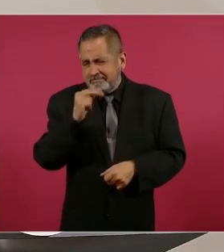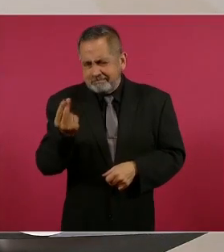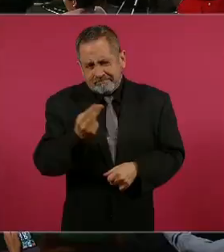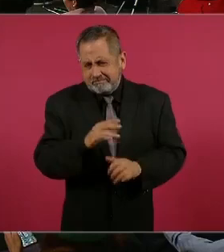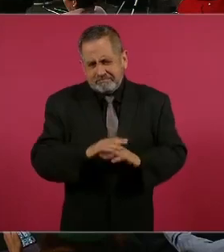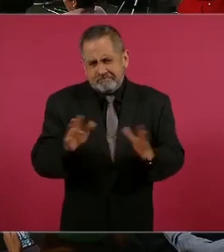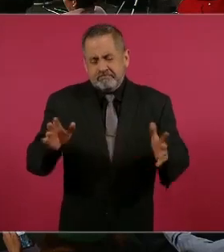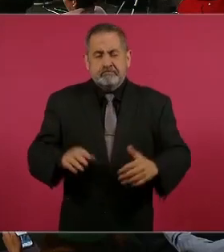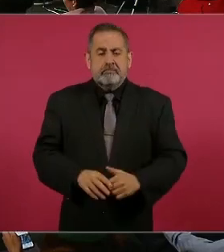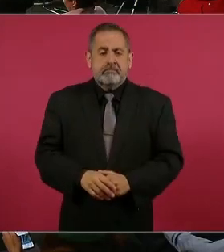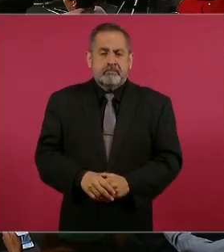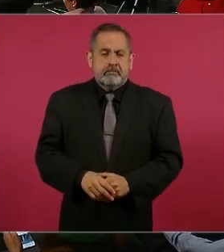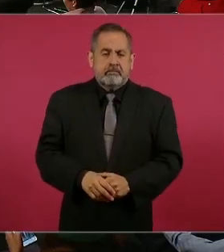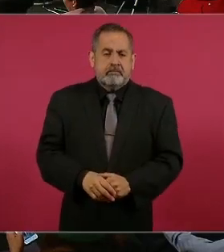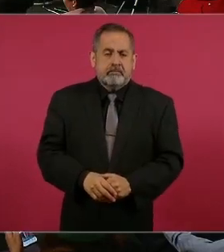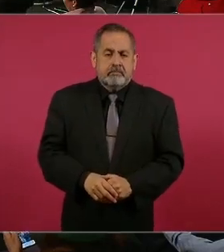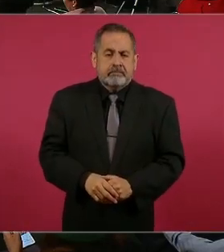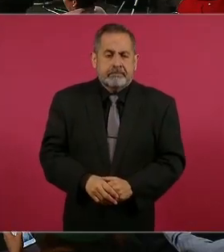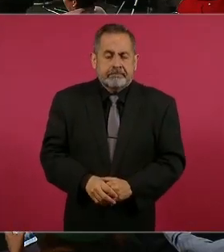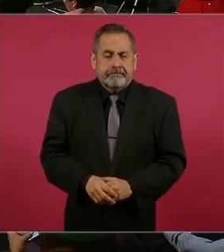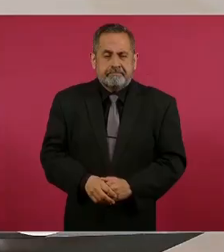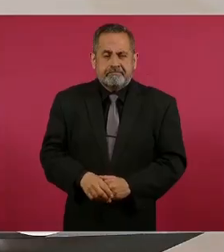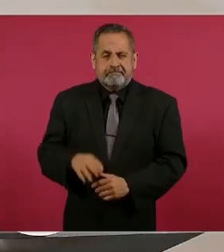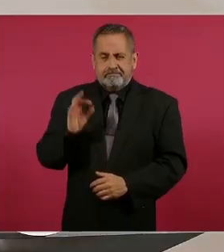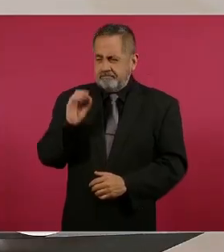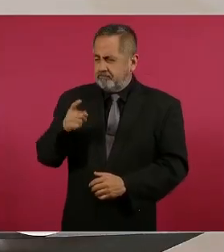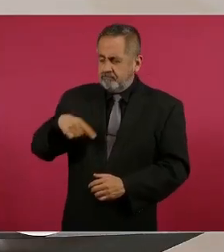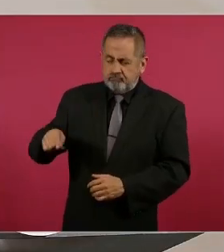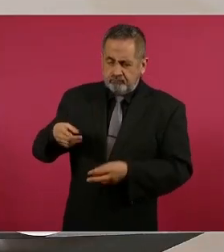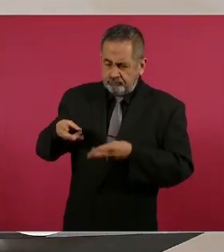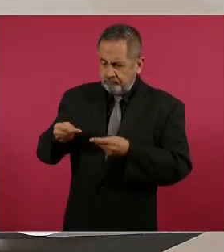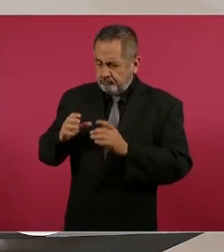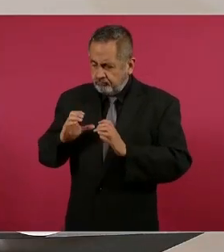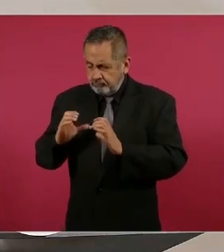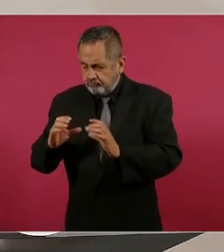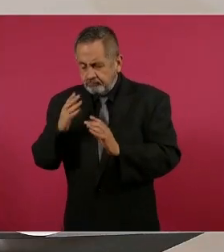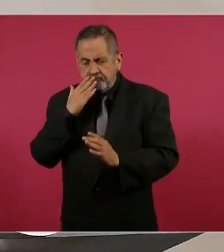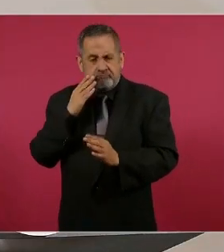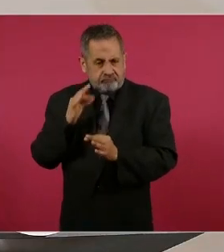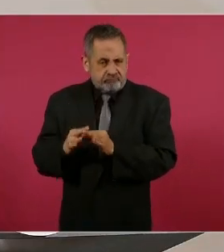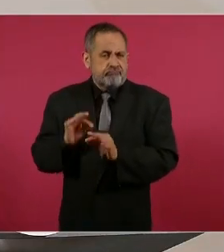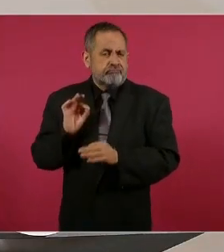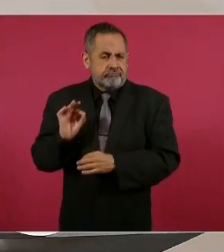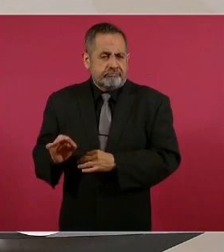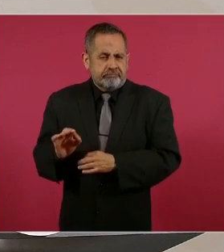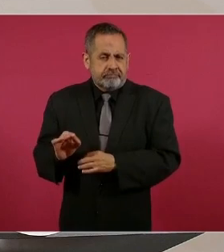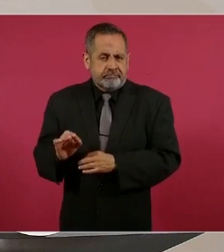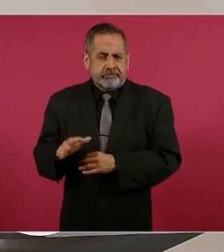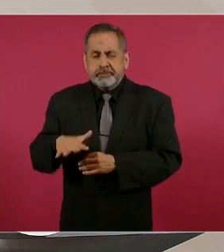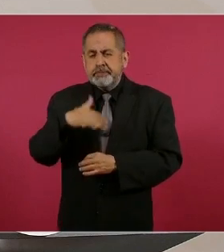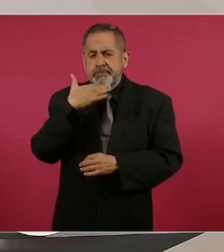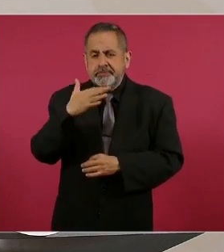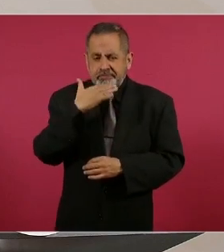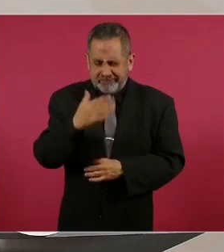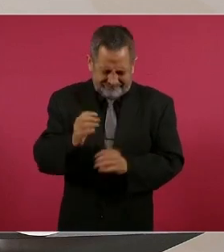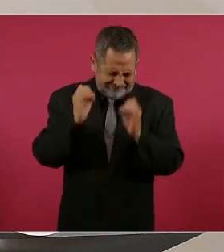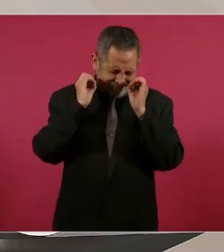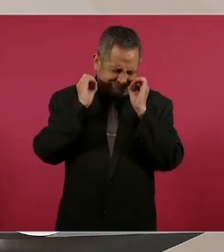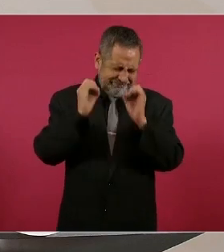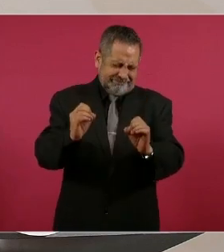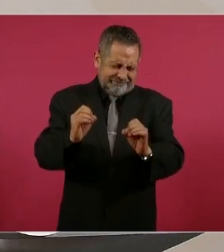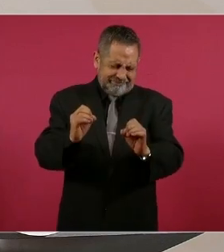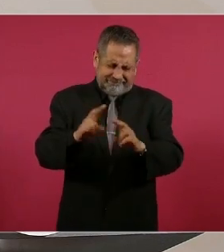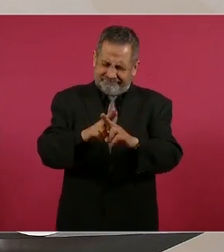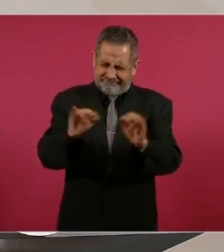Bien, presidente. Es muy eficaz la fórmula de cero corrupción